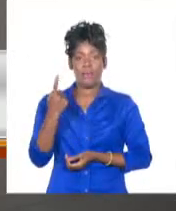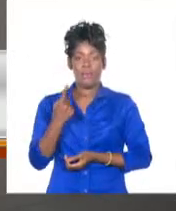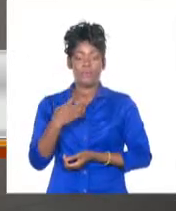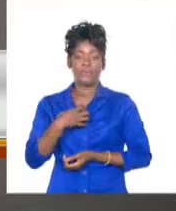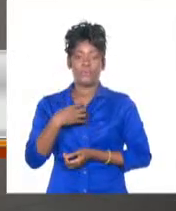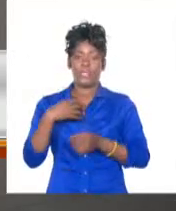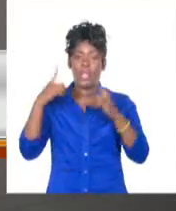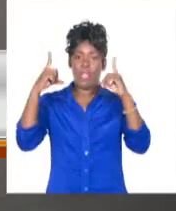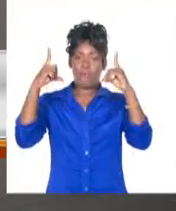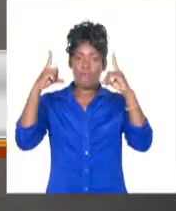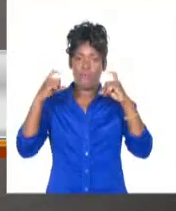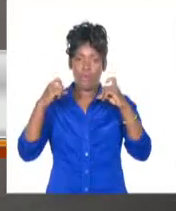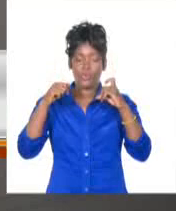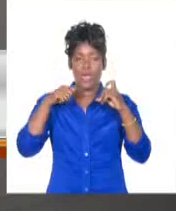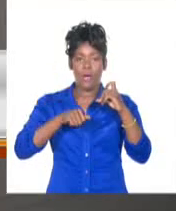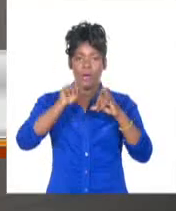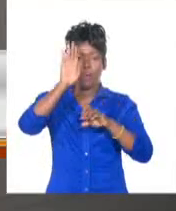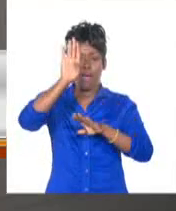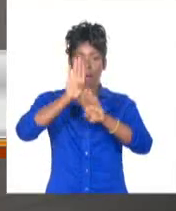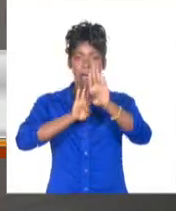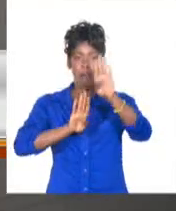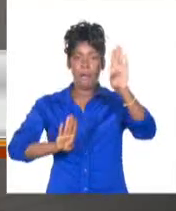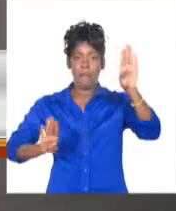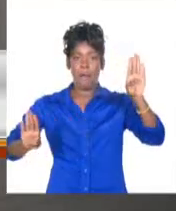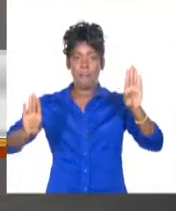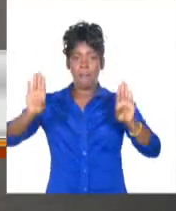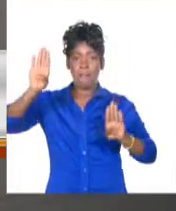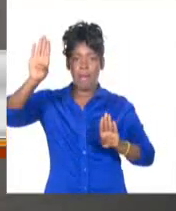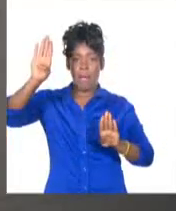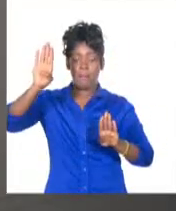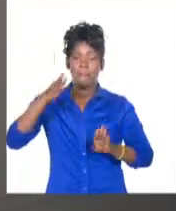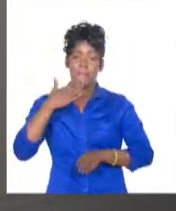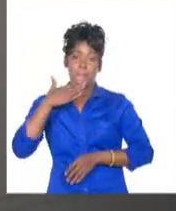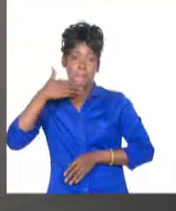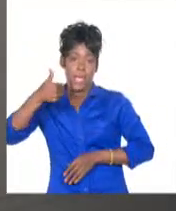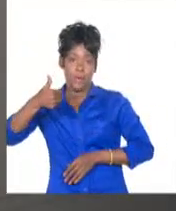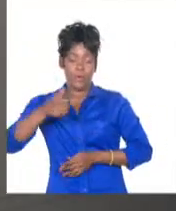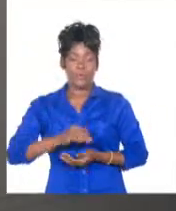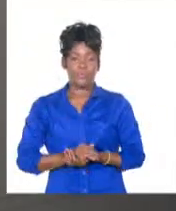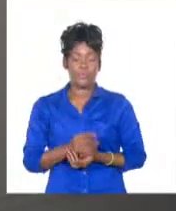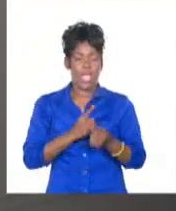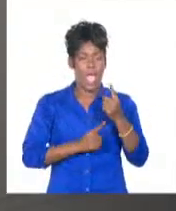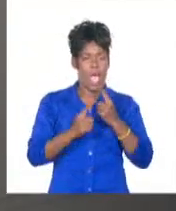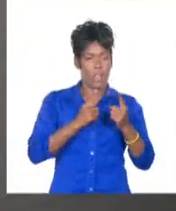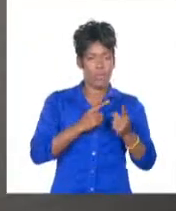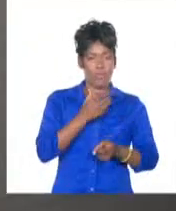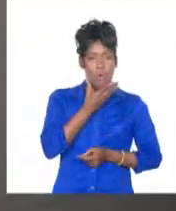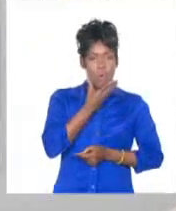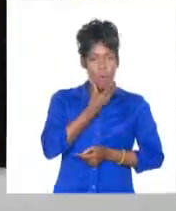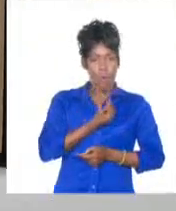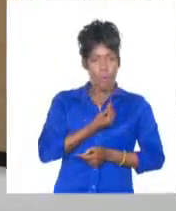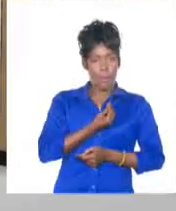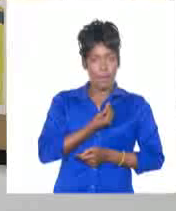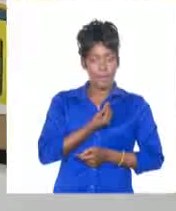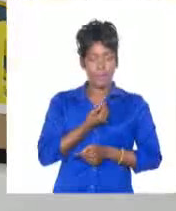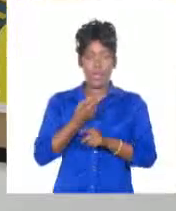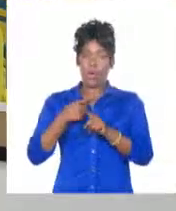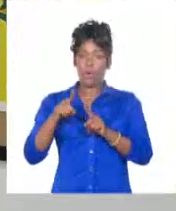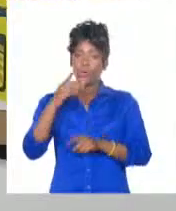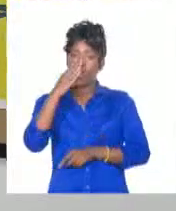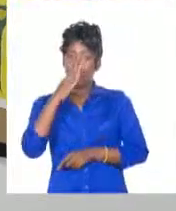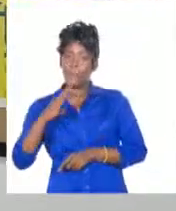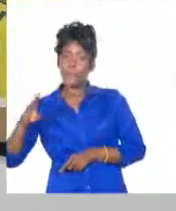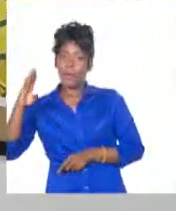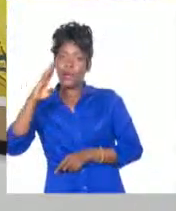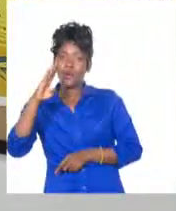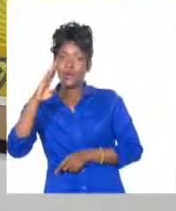conoció personalmente. El resto de los que formamos parte de la misma no tenemos edad para haber trabajado en la Casa de las Américas en vida de Aidé.